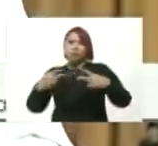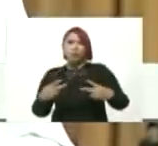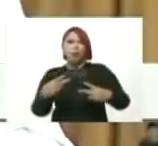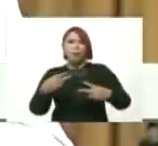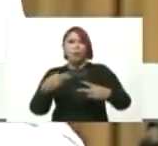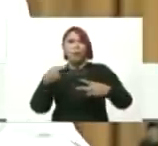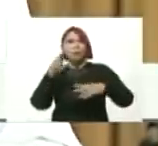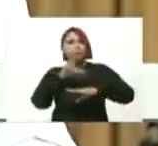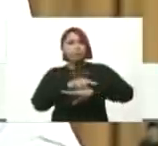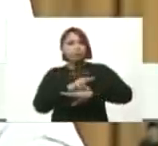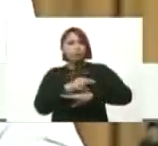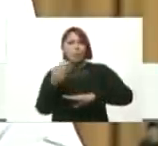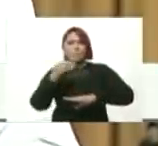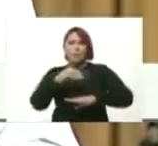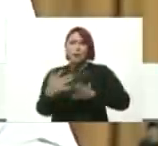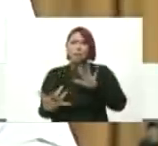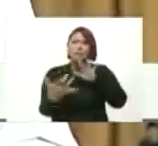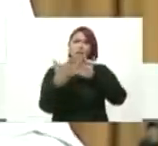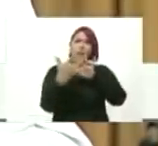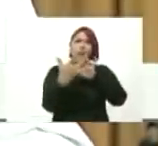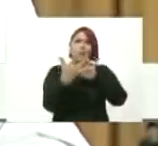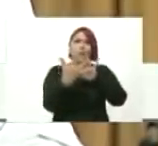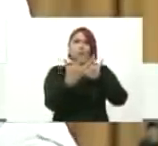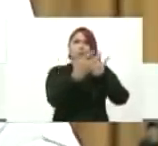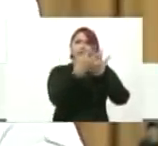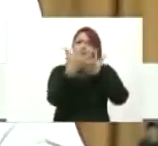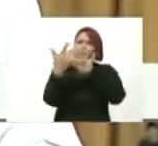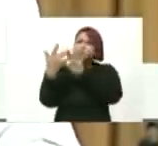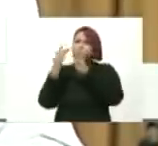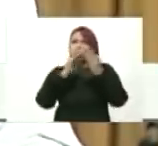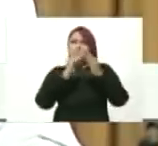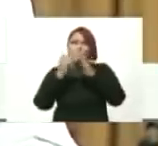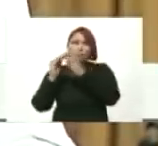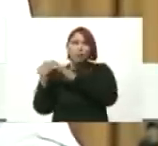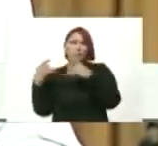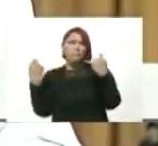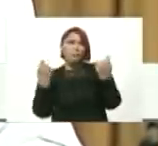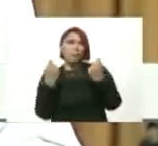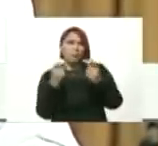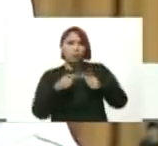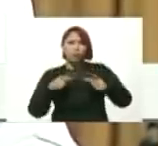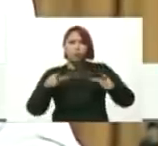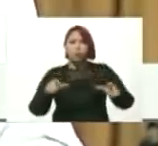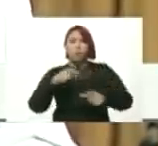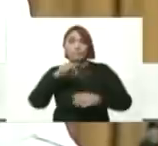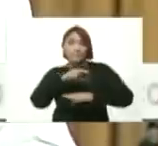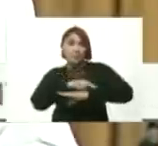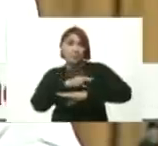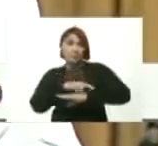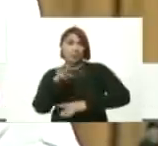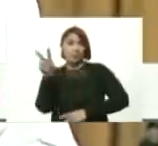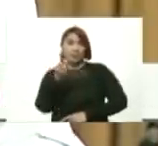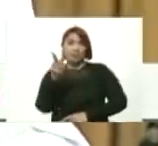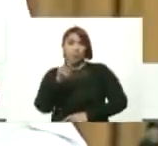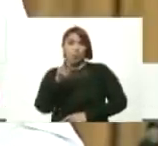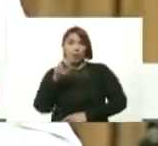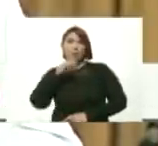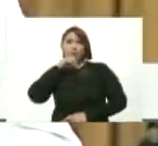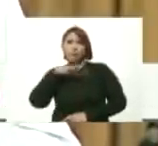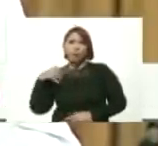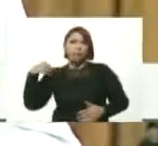médica más vinculada a la comunidad más vinculada a los sectores populares la medicina históricamente en venezuela ya muchas partes del mundo